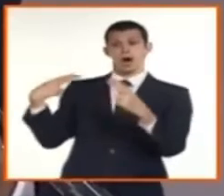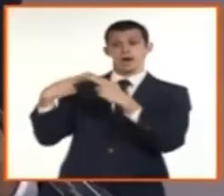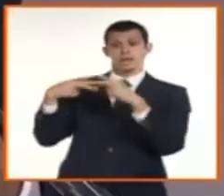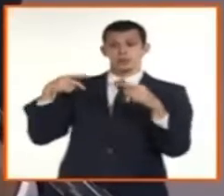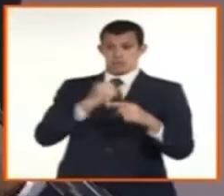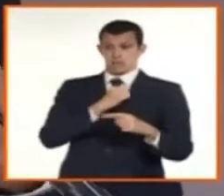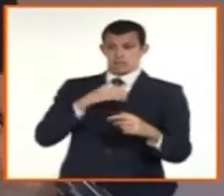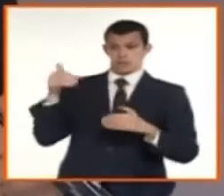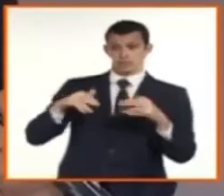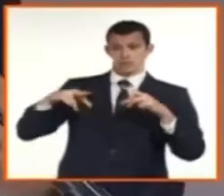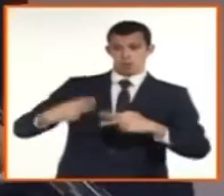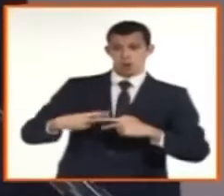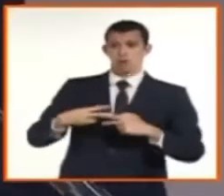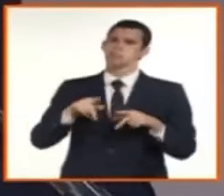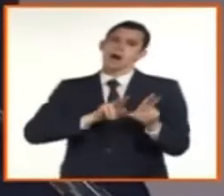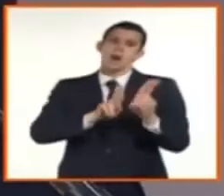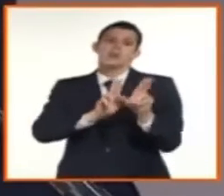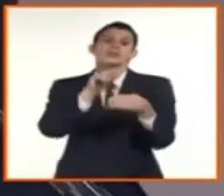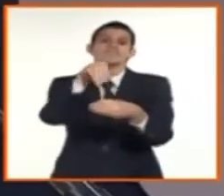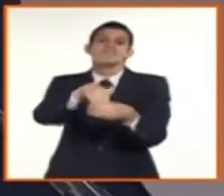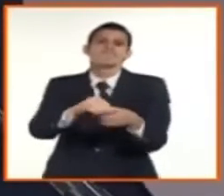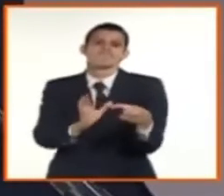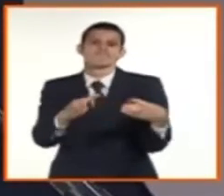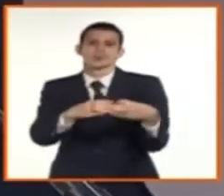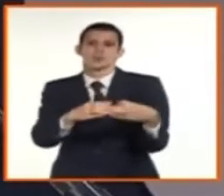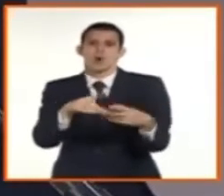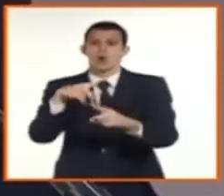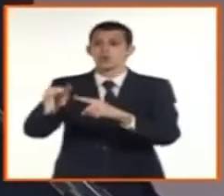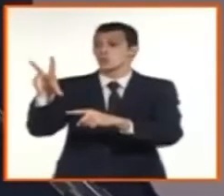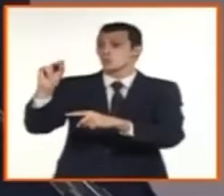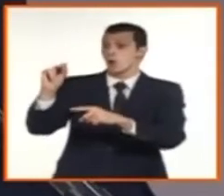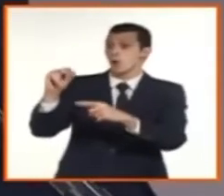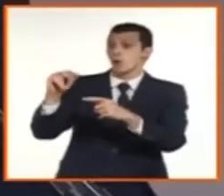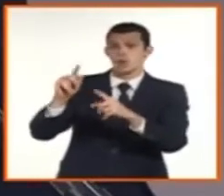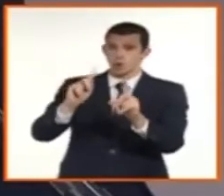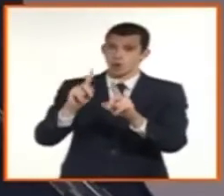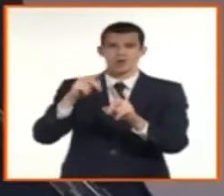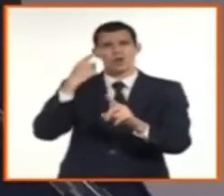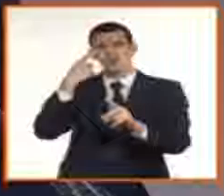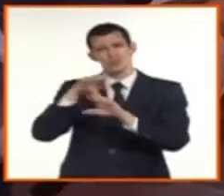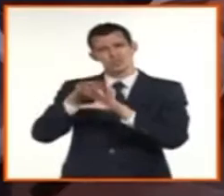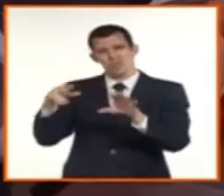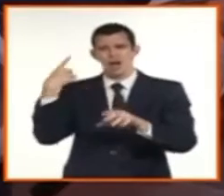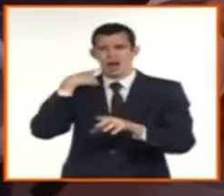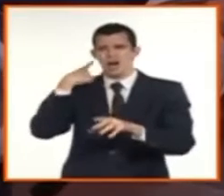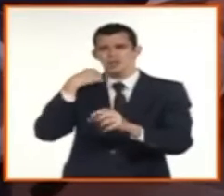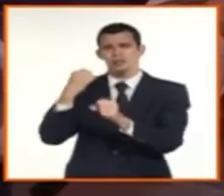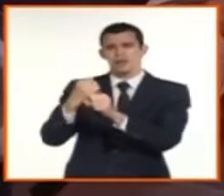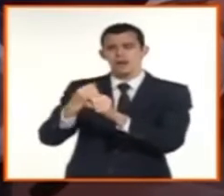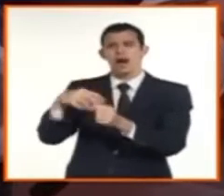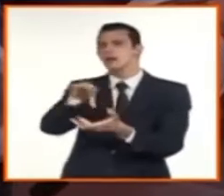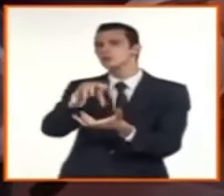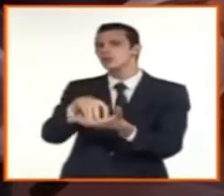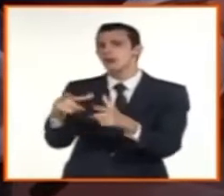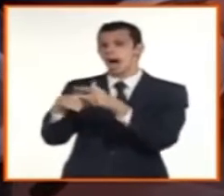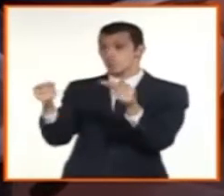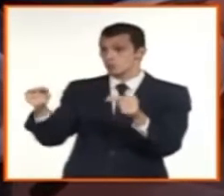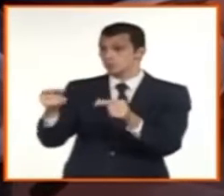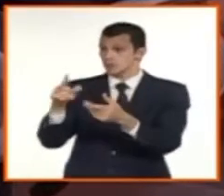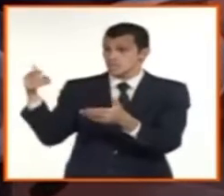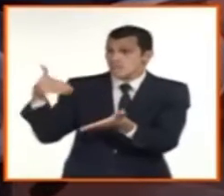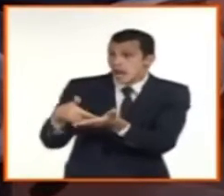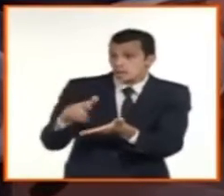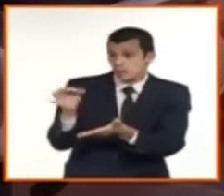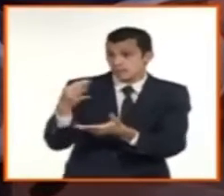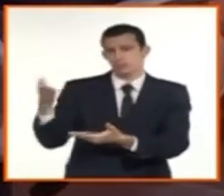van a ser autorizados a salir a estar contratados en fuera de cuba no queremos decir que no existan